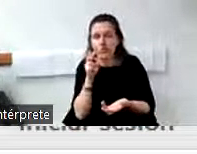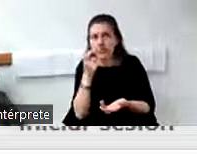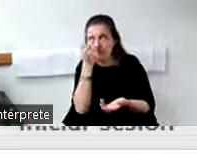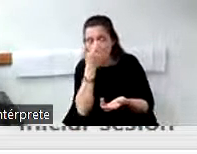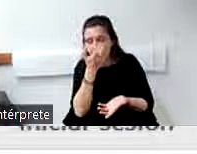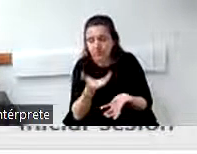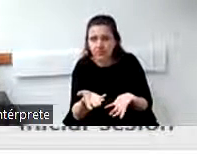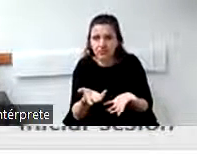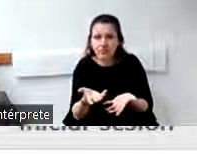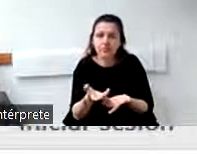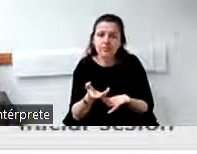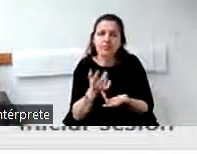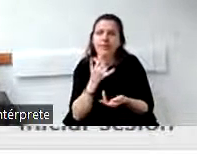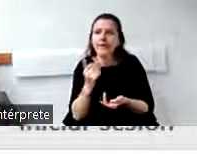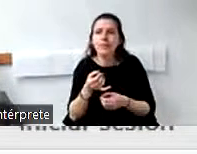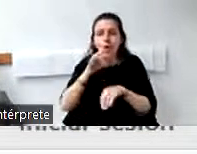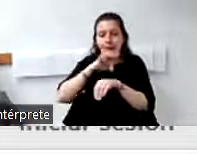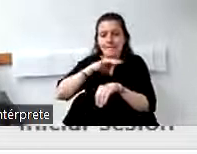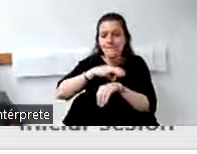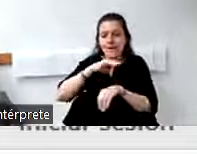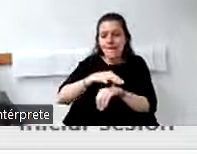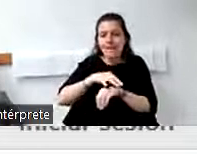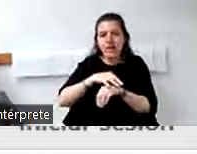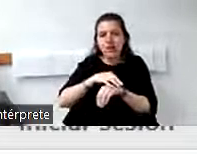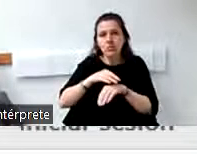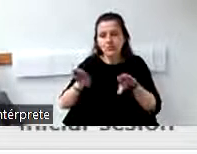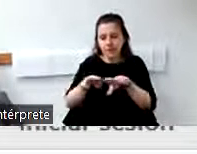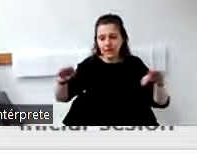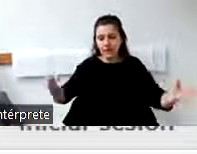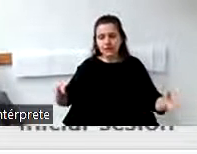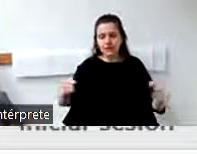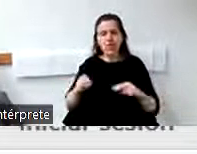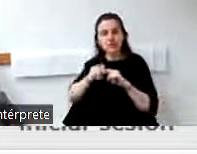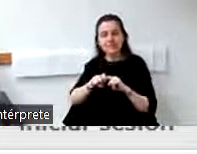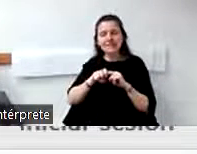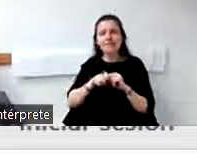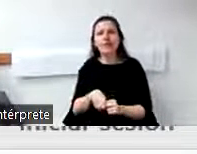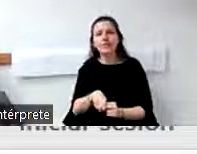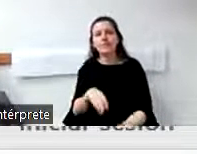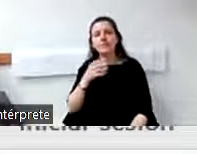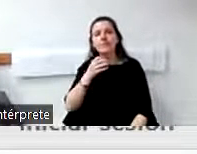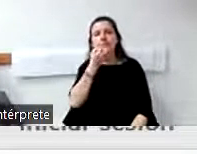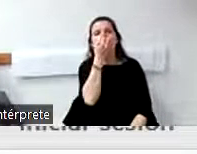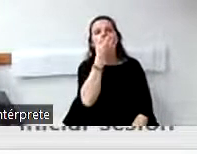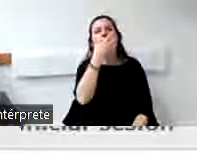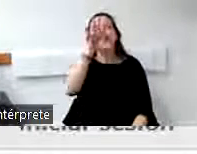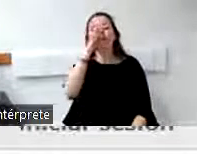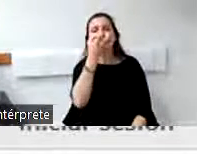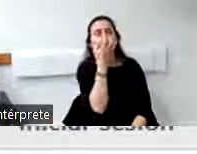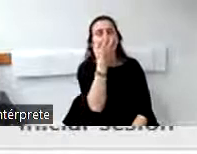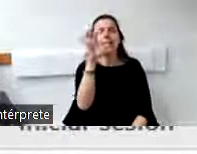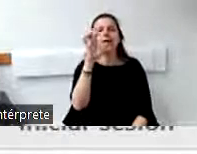el médico a veces llama sentado desde su escritorio, desde lejos, consultorios a veces